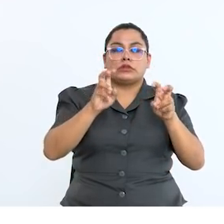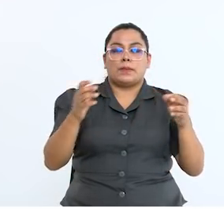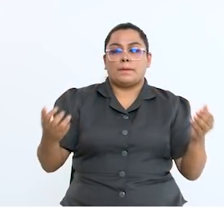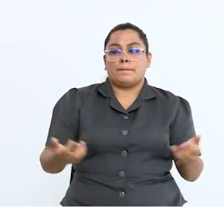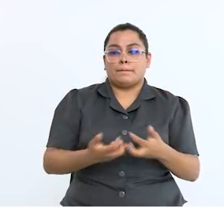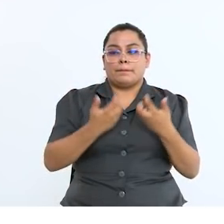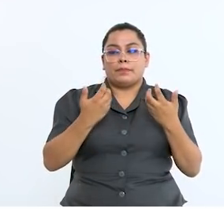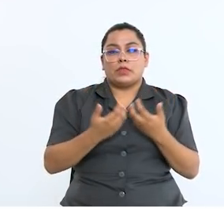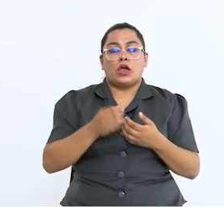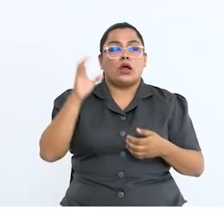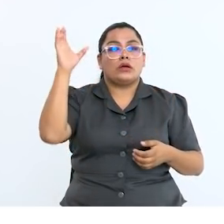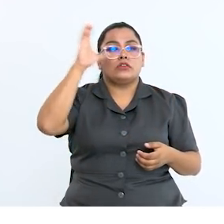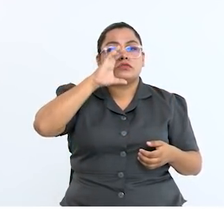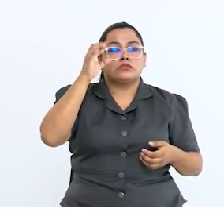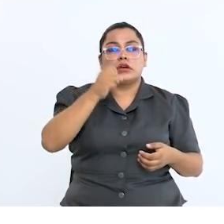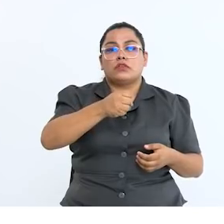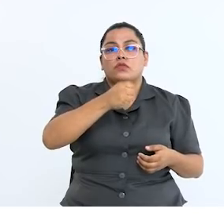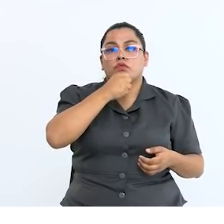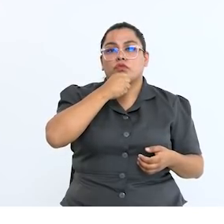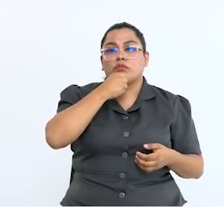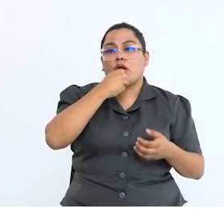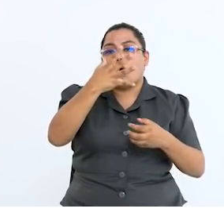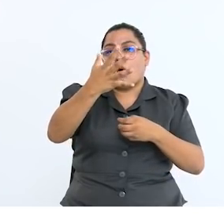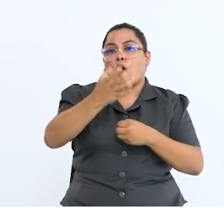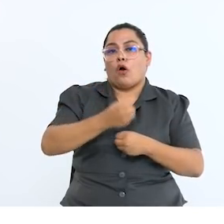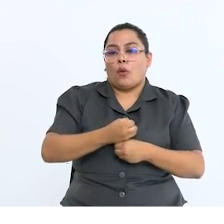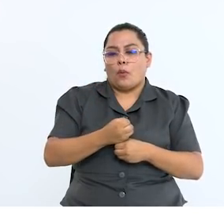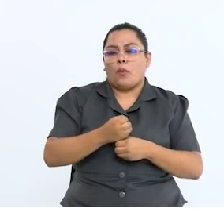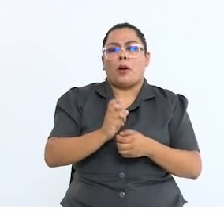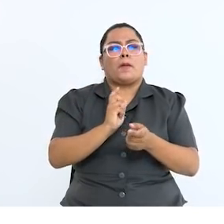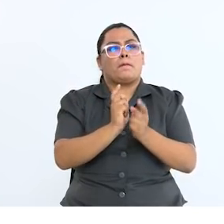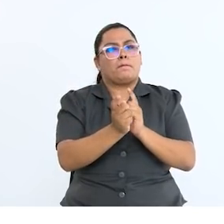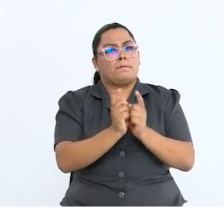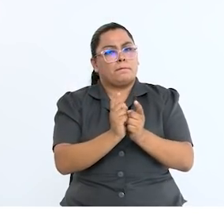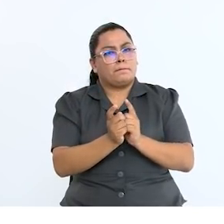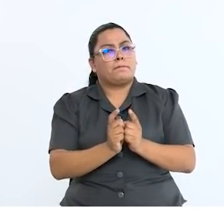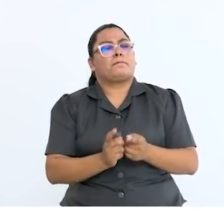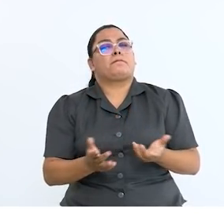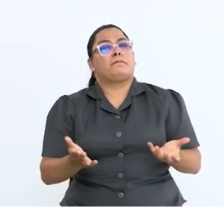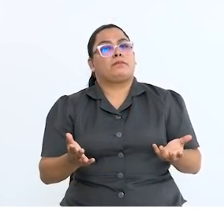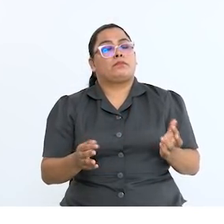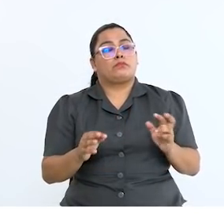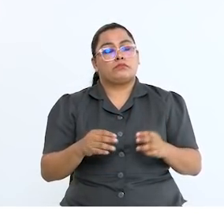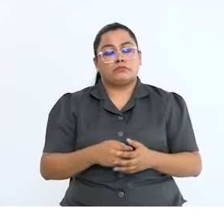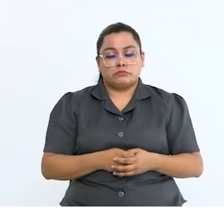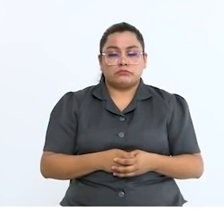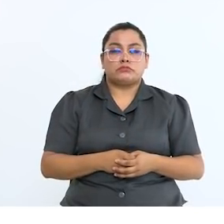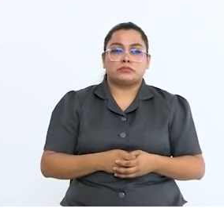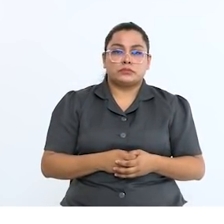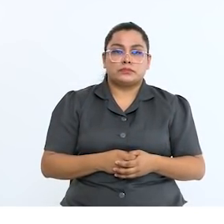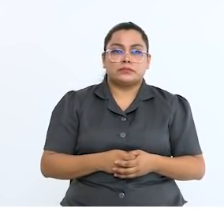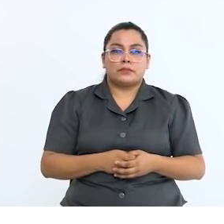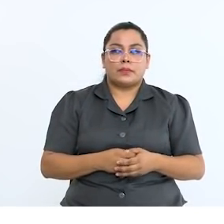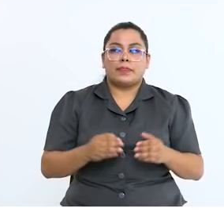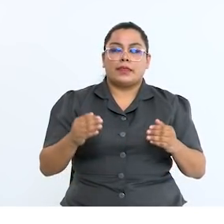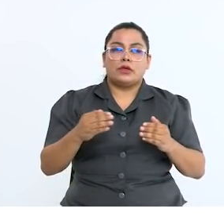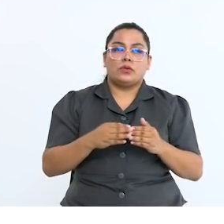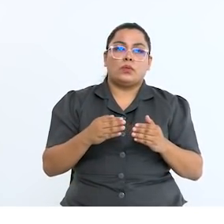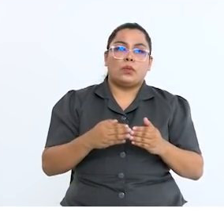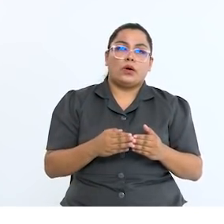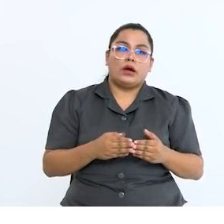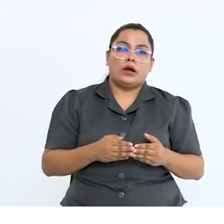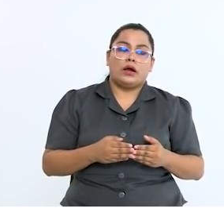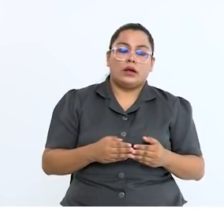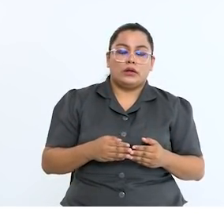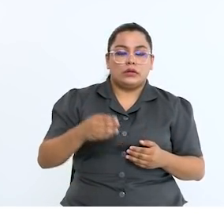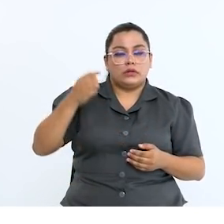temas de investigación y la búsqueda de información confiable para interactuar a distancia con criterios de uso.